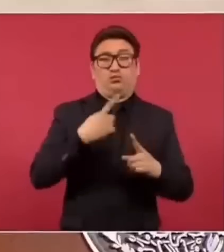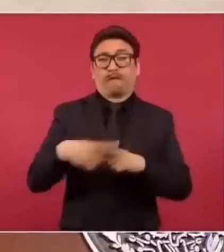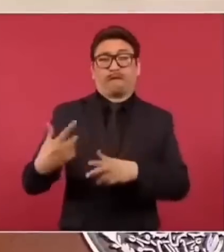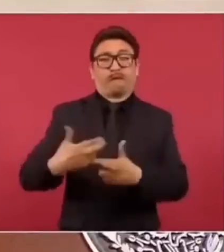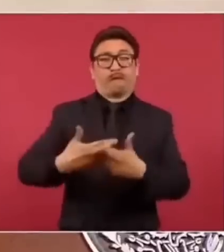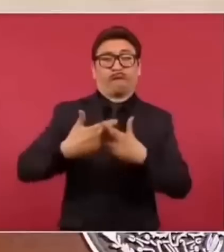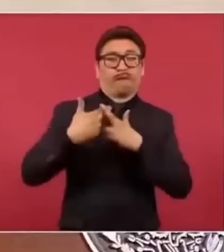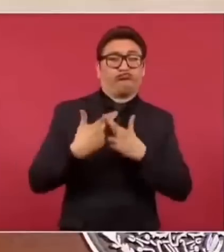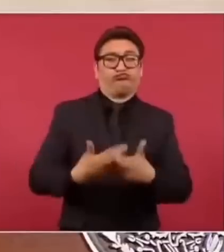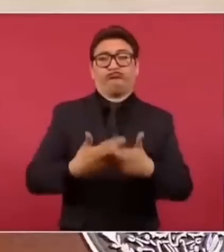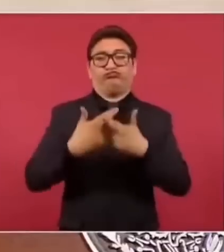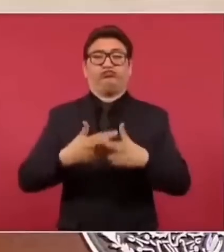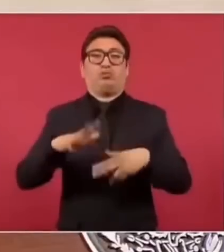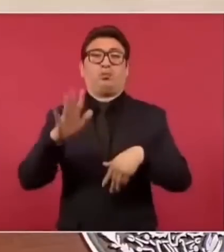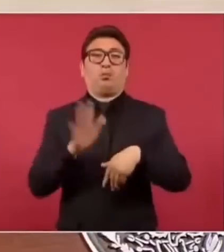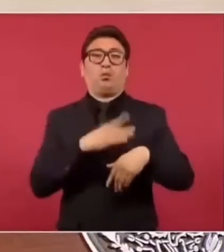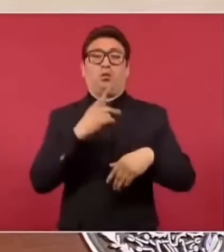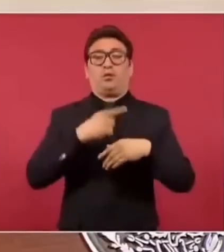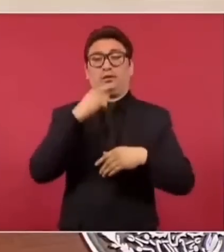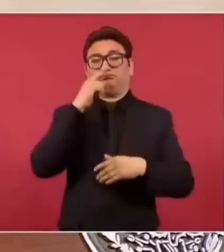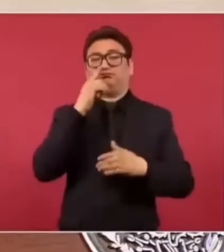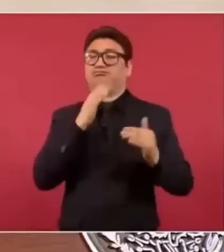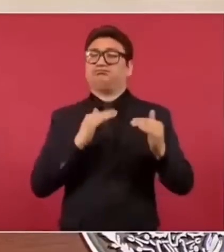auge, ¿no? Ser oficial mayor, imagínense.